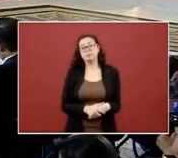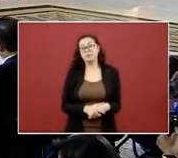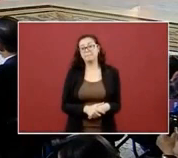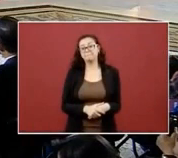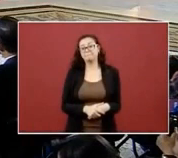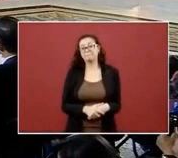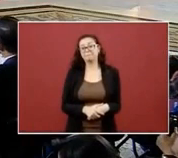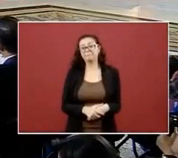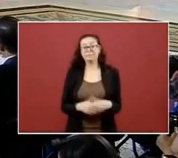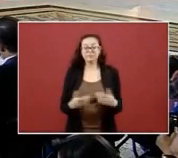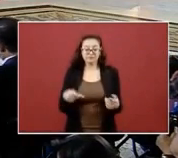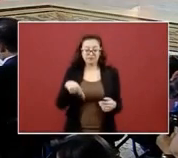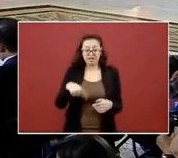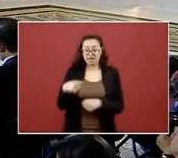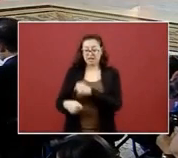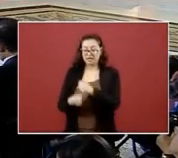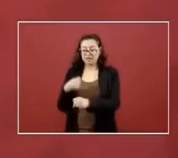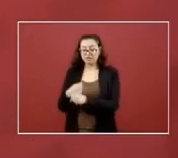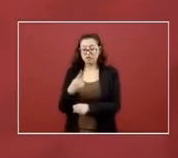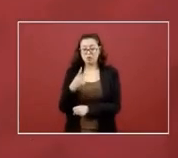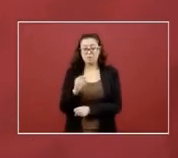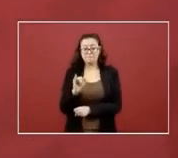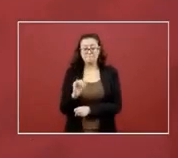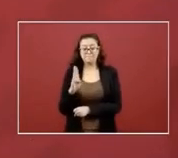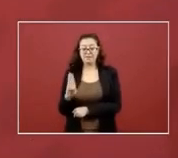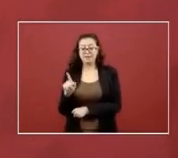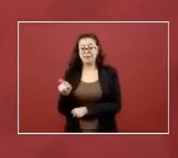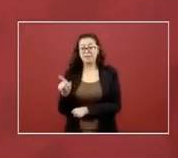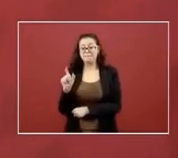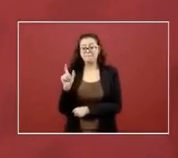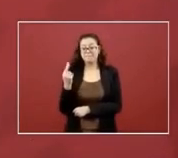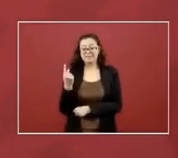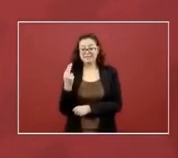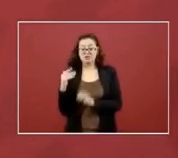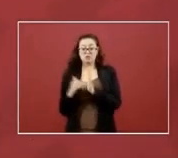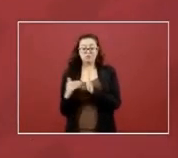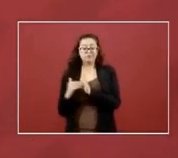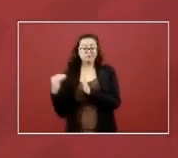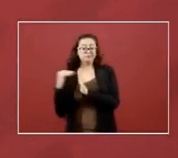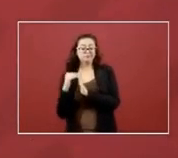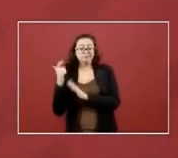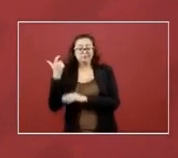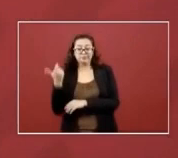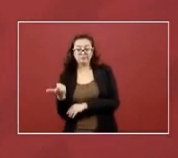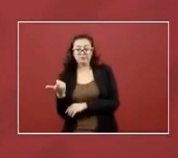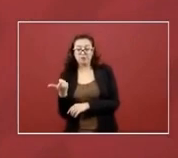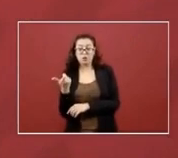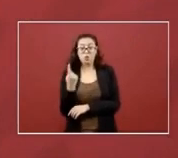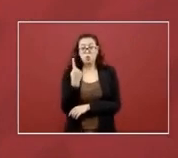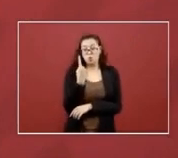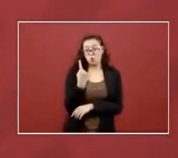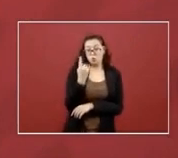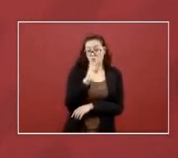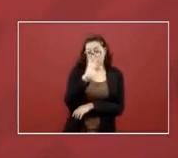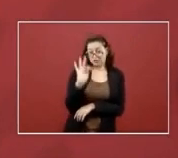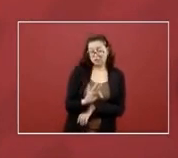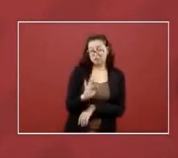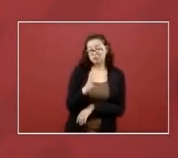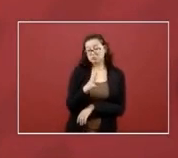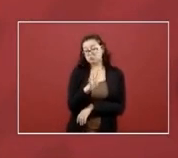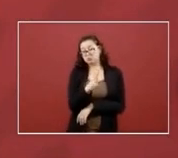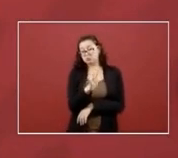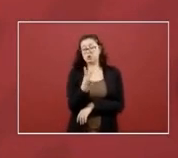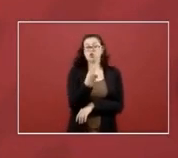miren, el PIB este año va a ser del orden de 25 billones de pesos. Entonces un 1% son como más o